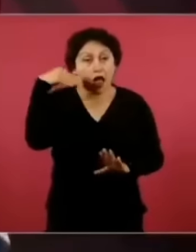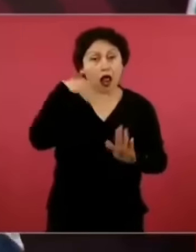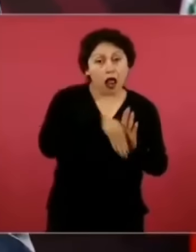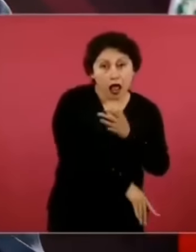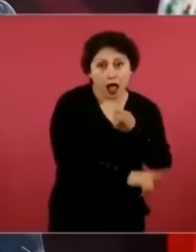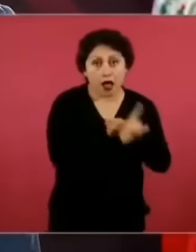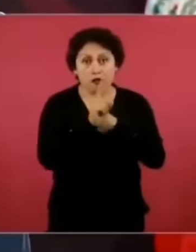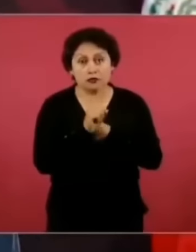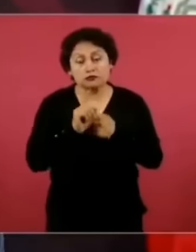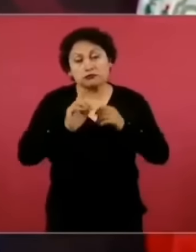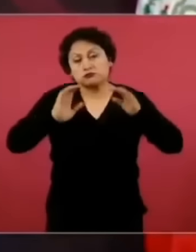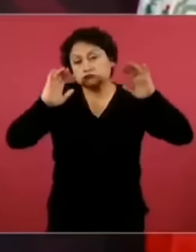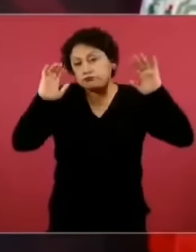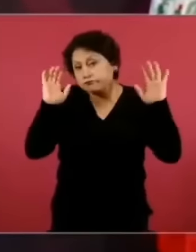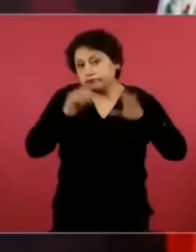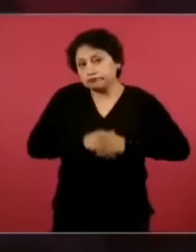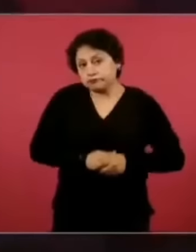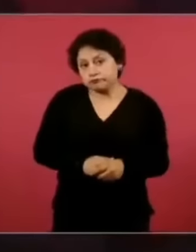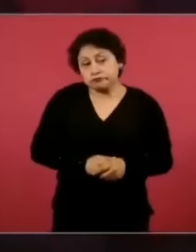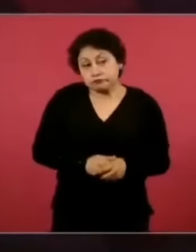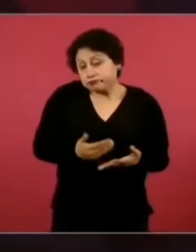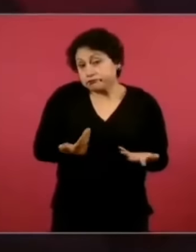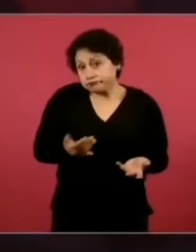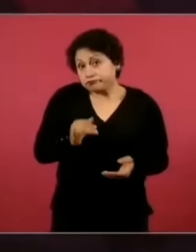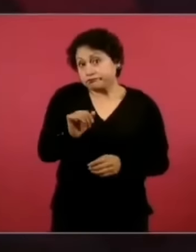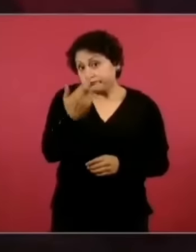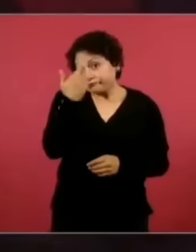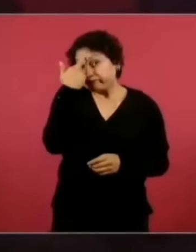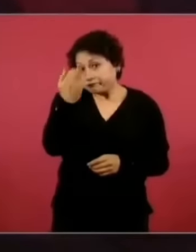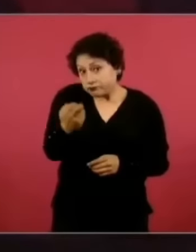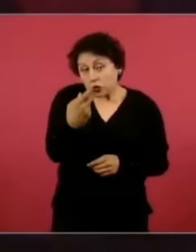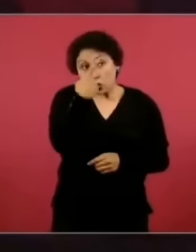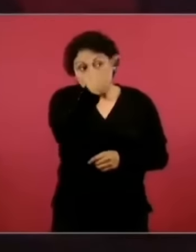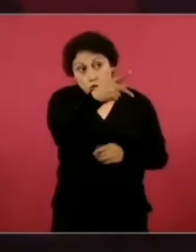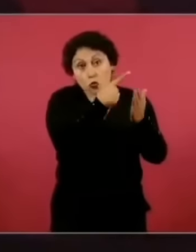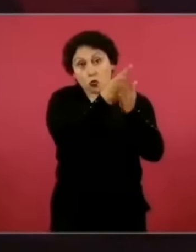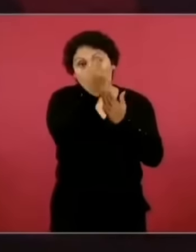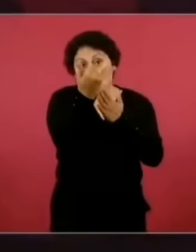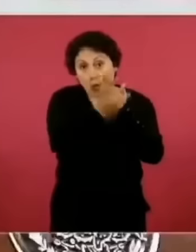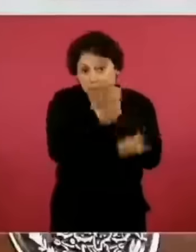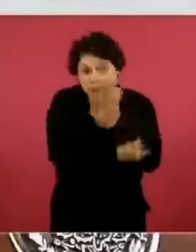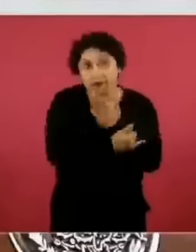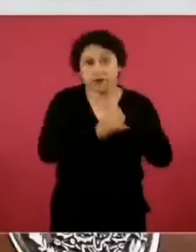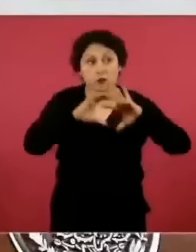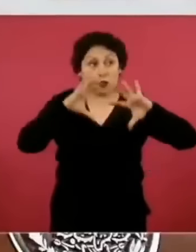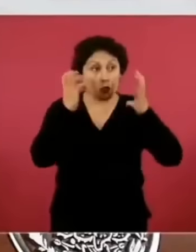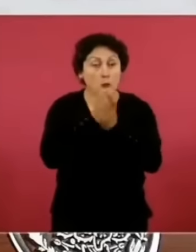sí hay motivos. Fracasó su proyecto